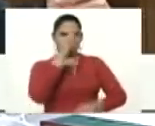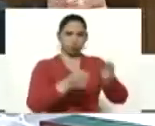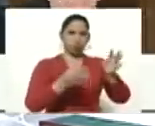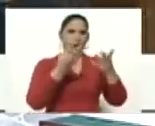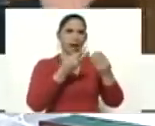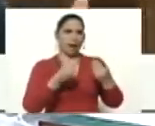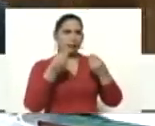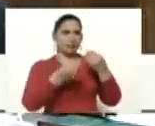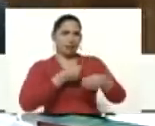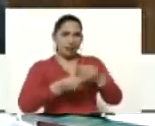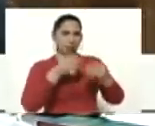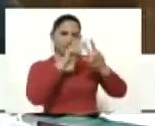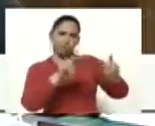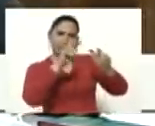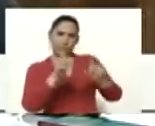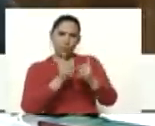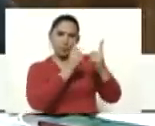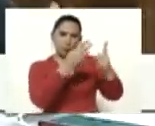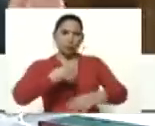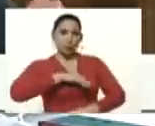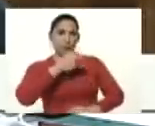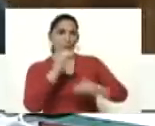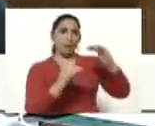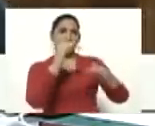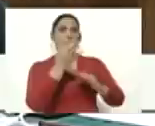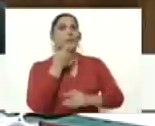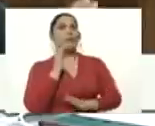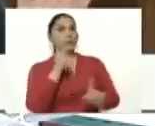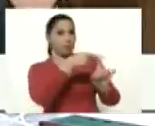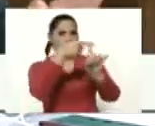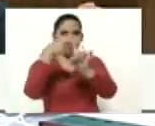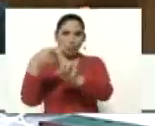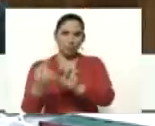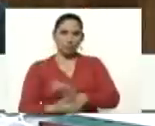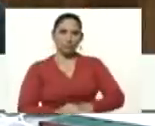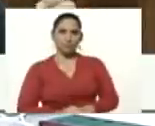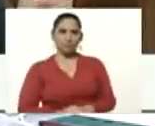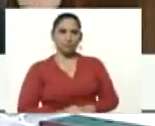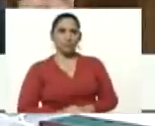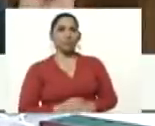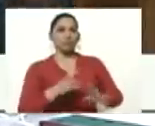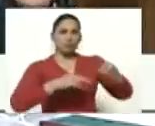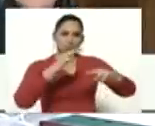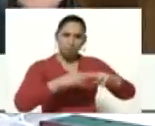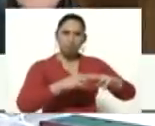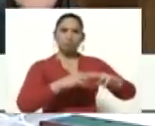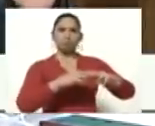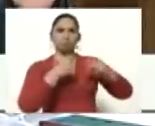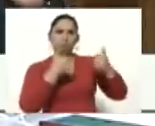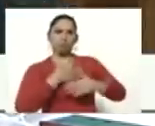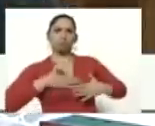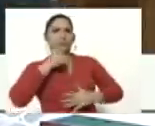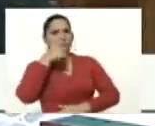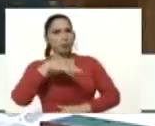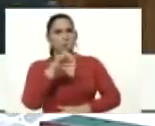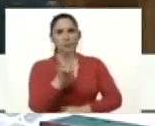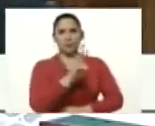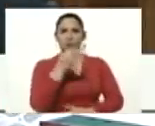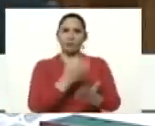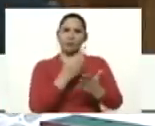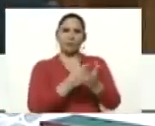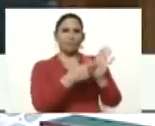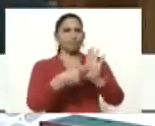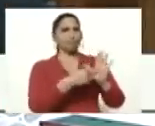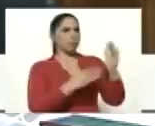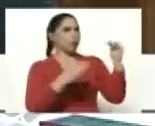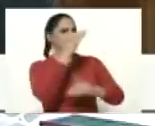haciendo seguimiento. Hoy podemos decir que el balance es positivo, es constructivo y bueno, el pueblo venezolano siempre demostrando